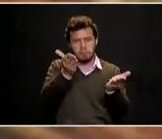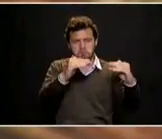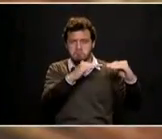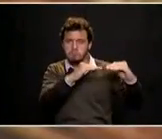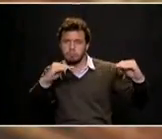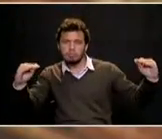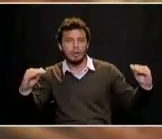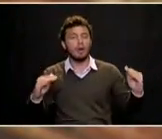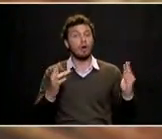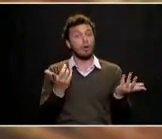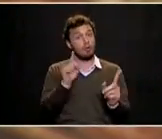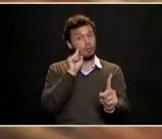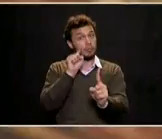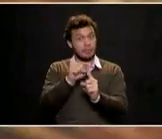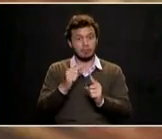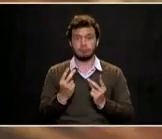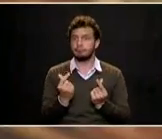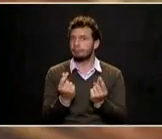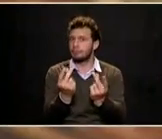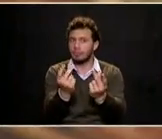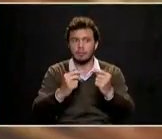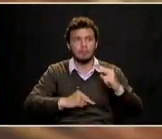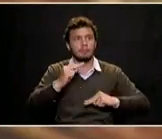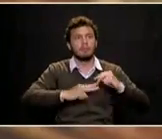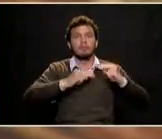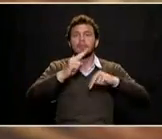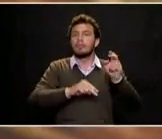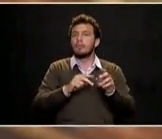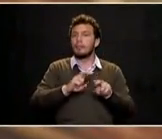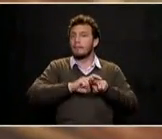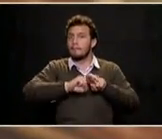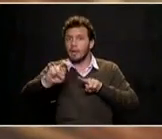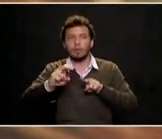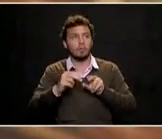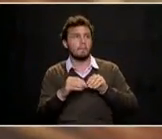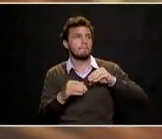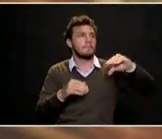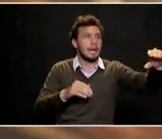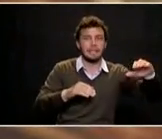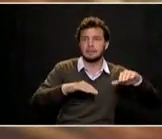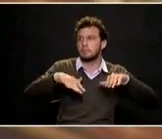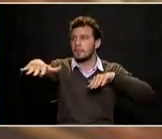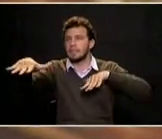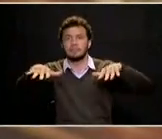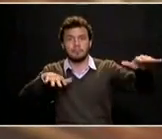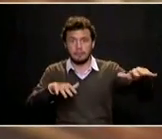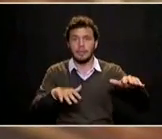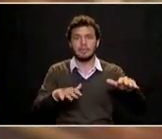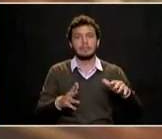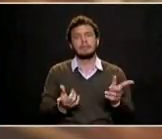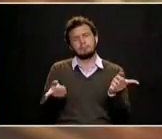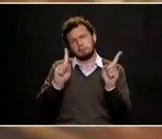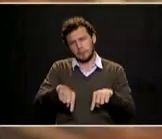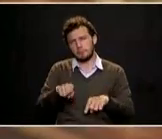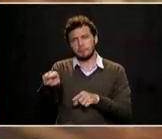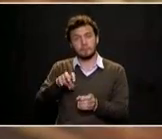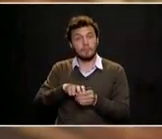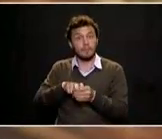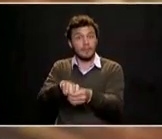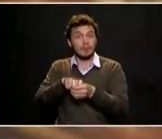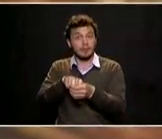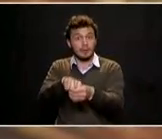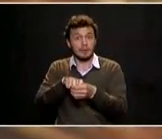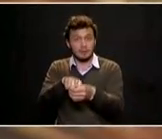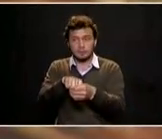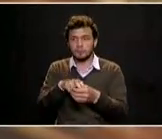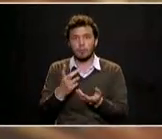plan de expansión del metro, sino en promover todos los otros modelos de transporte sostenible que incentiven a la gente a que se baje del